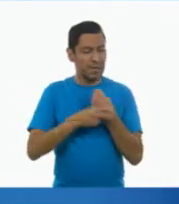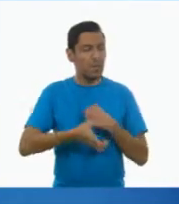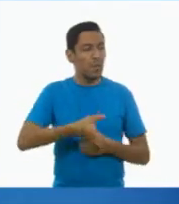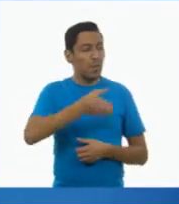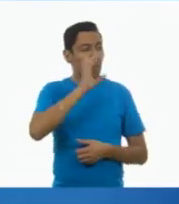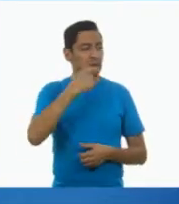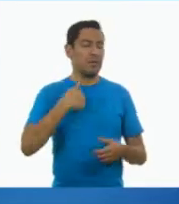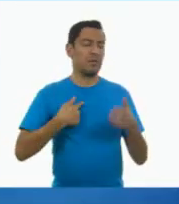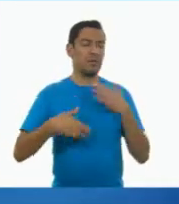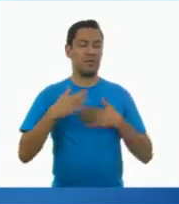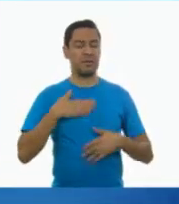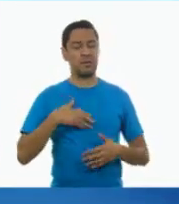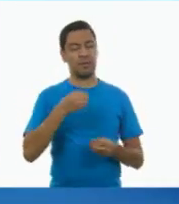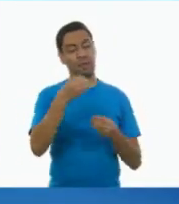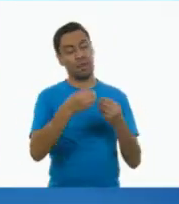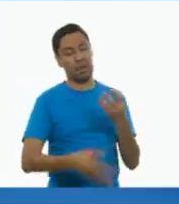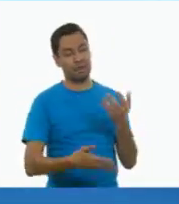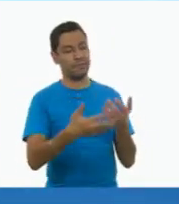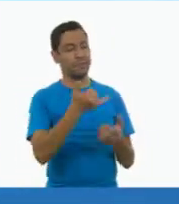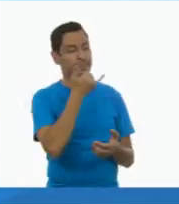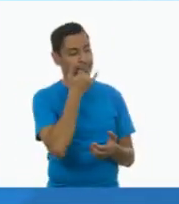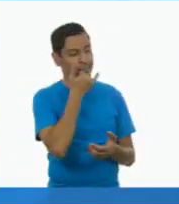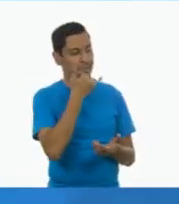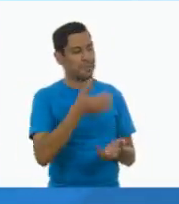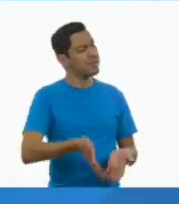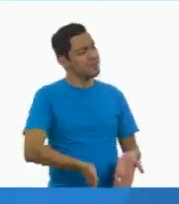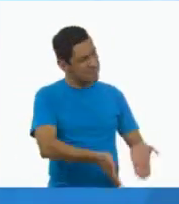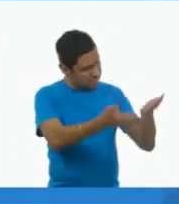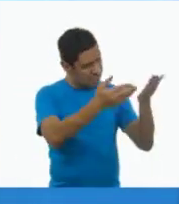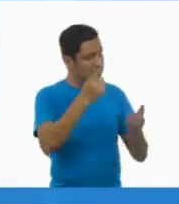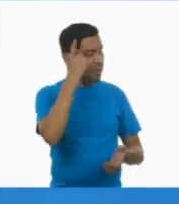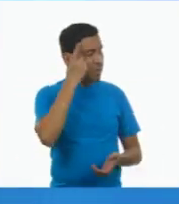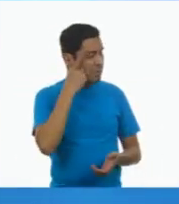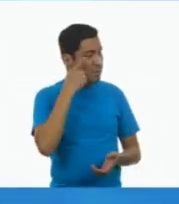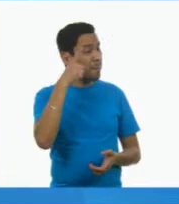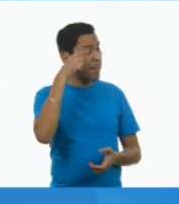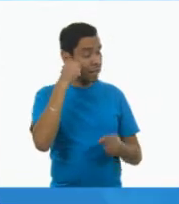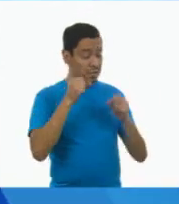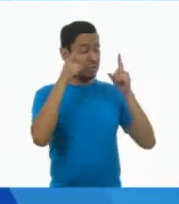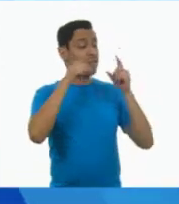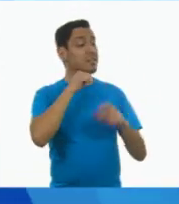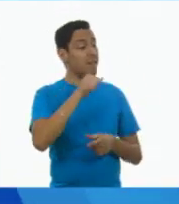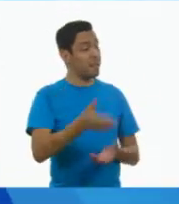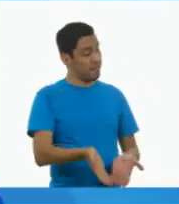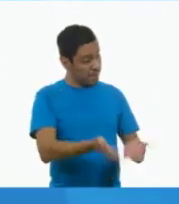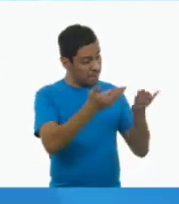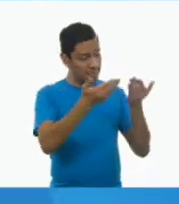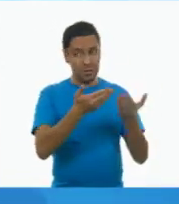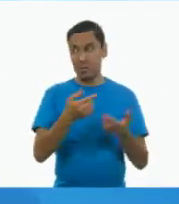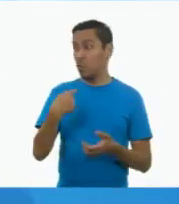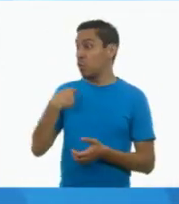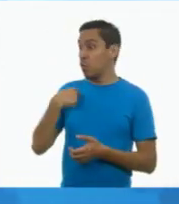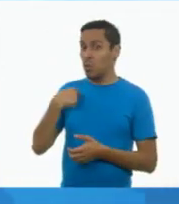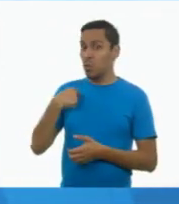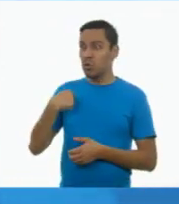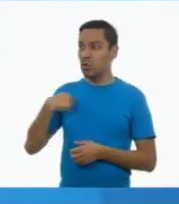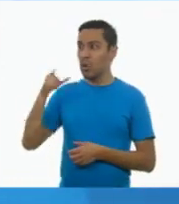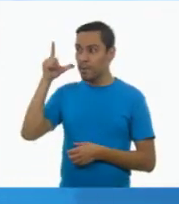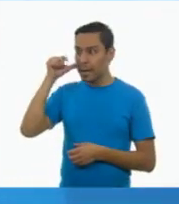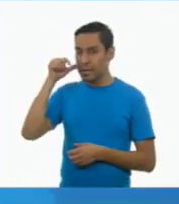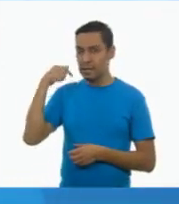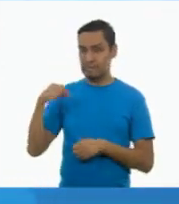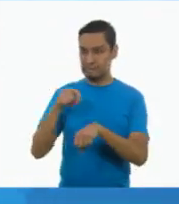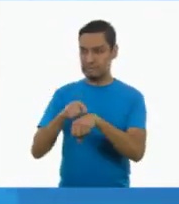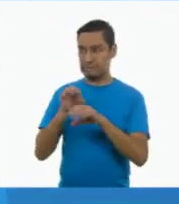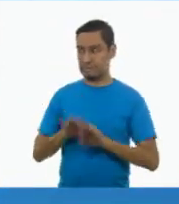tan cansado que se me resbaló. Ay, pero ya vete a dormir que no te vas a querer levantar. Ándale. No, si no me levanto, me despiertas, porque